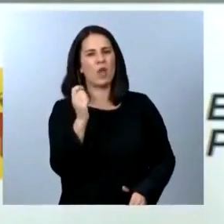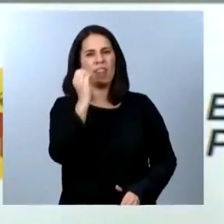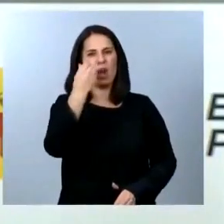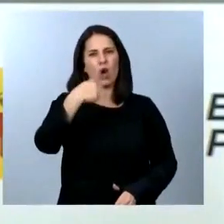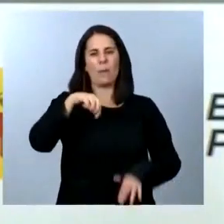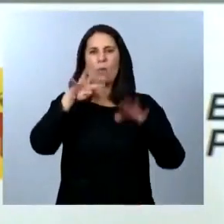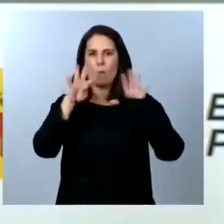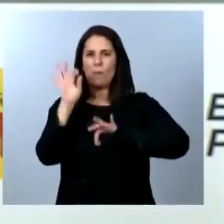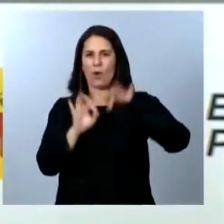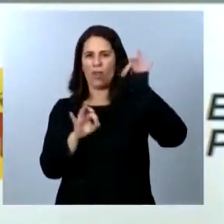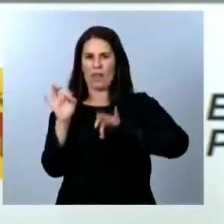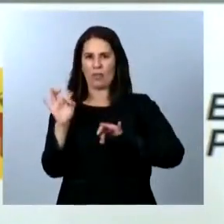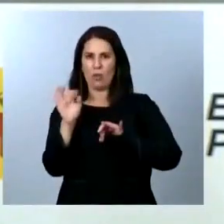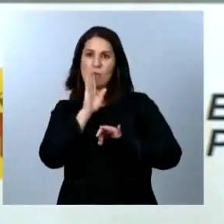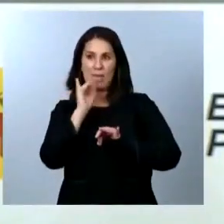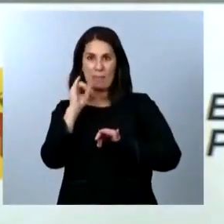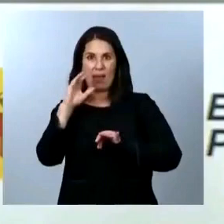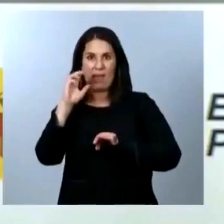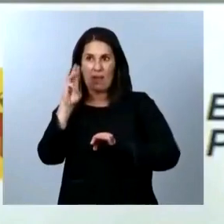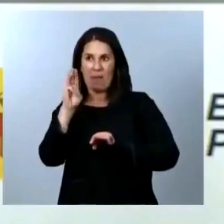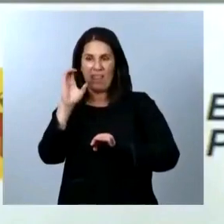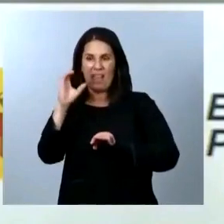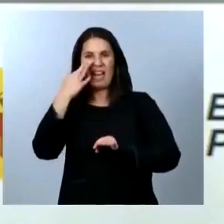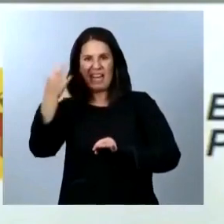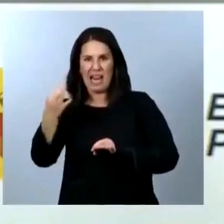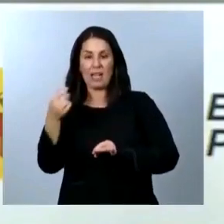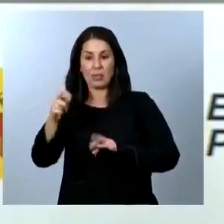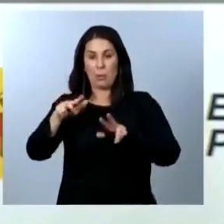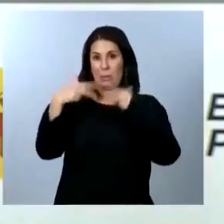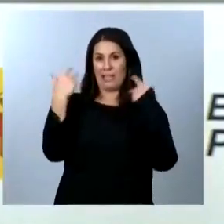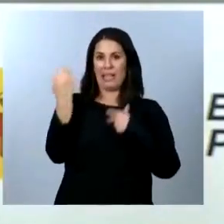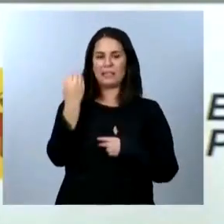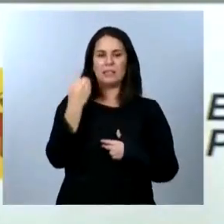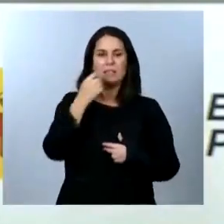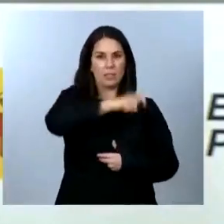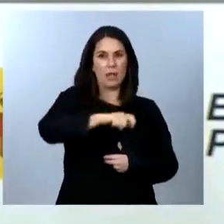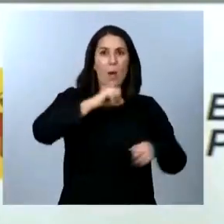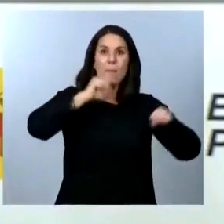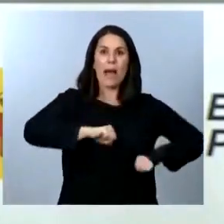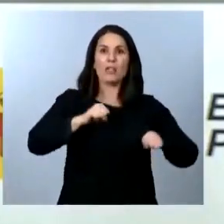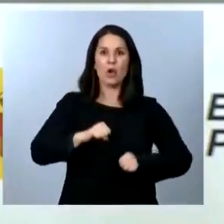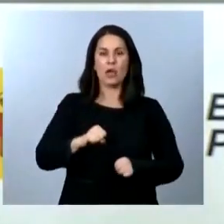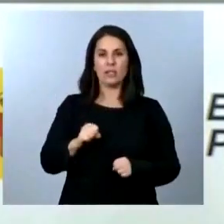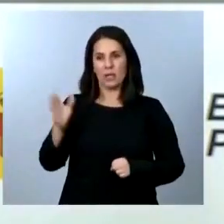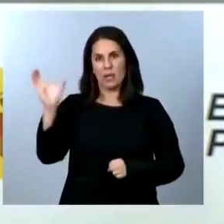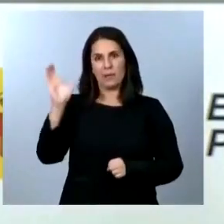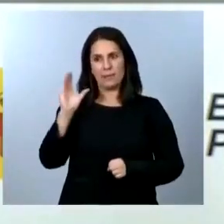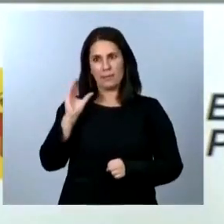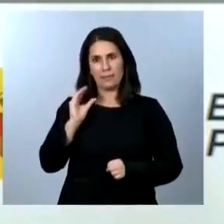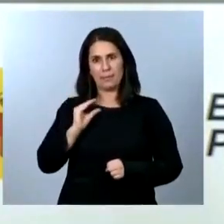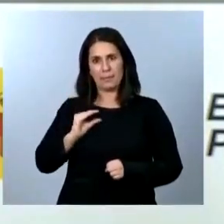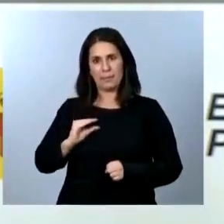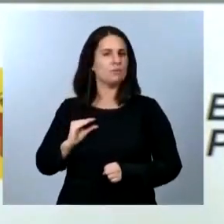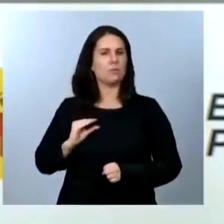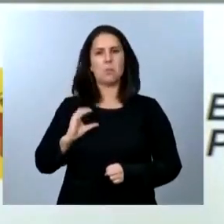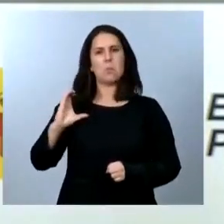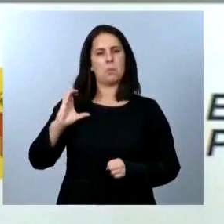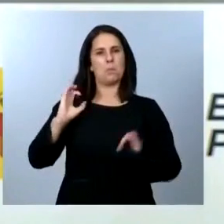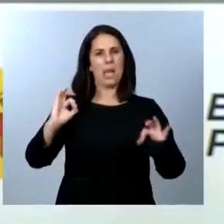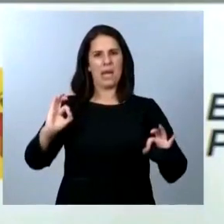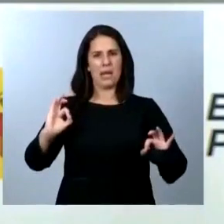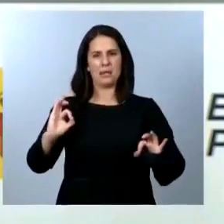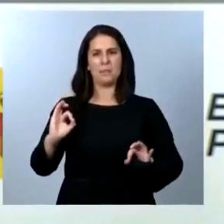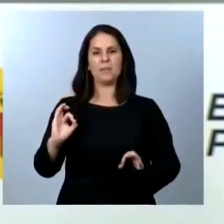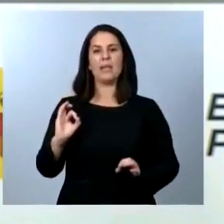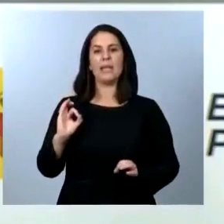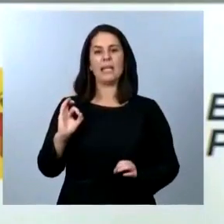previsión del IPC real. Esto va a permitir que nuestros mayores no pierdan poder adquisitivo en un momento tan delicado como el actual. Y, como decía antes, las